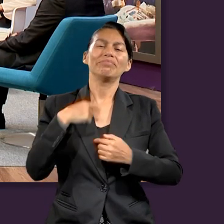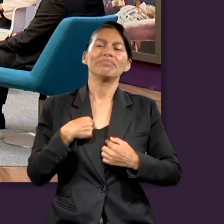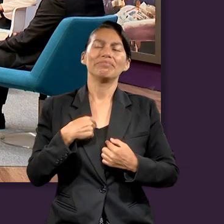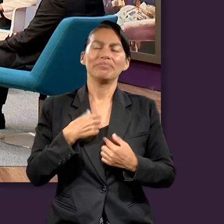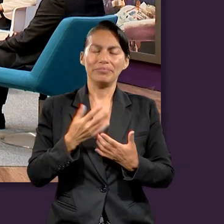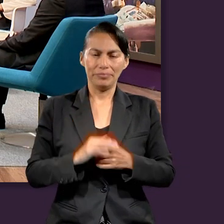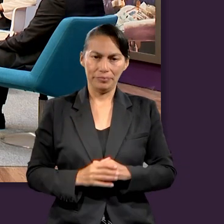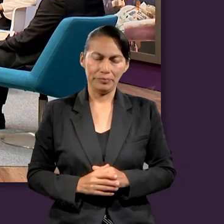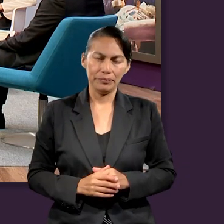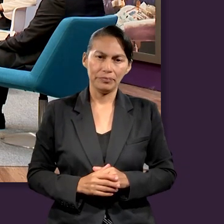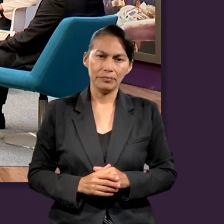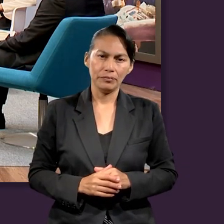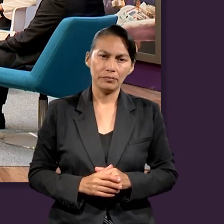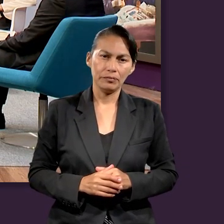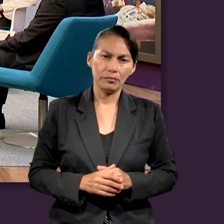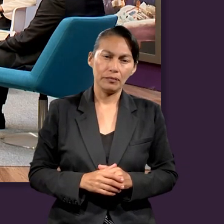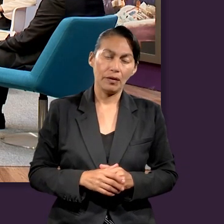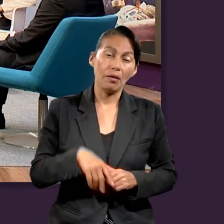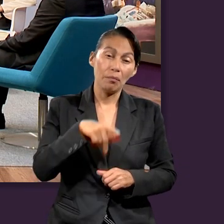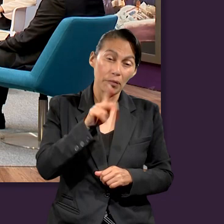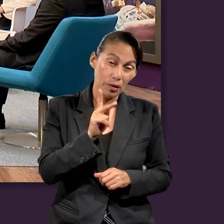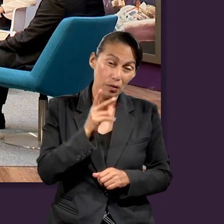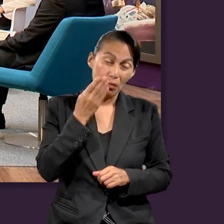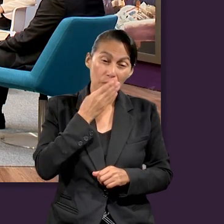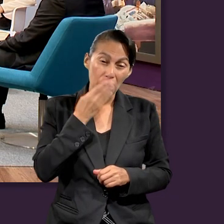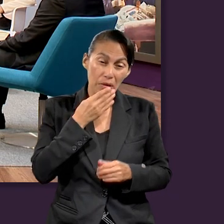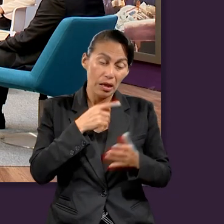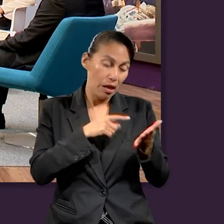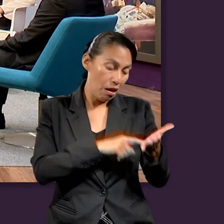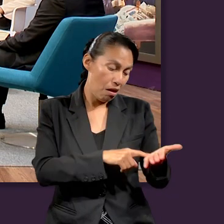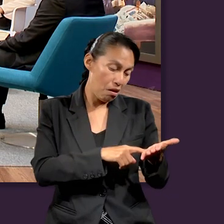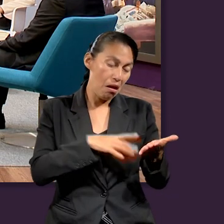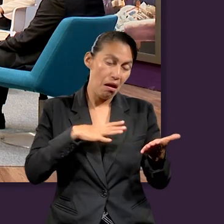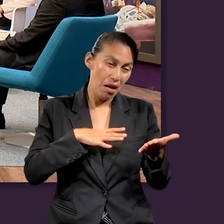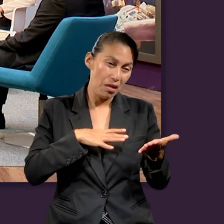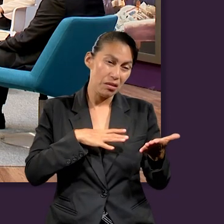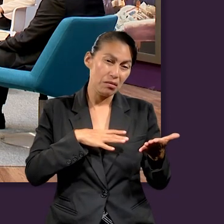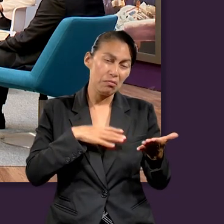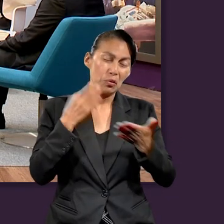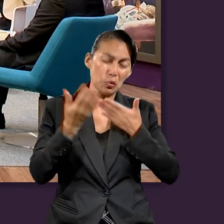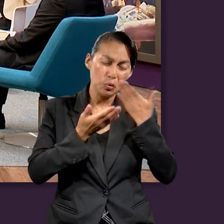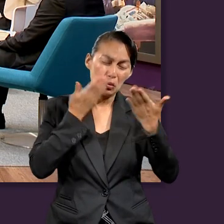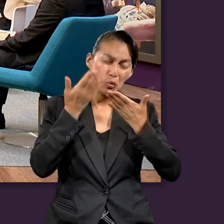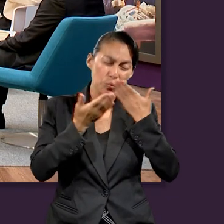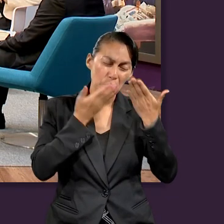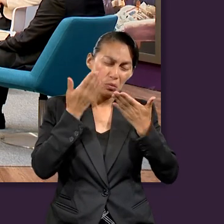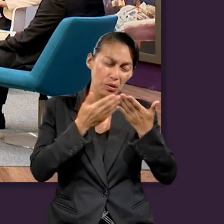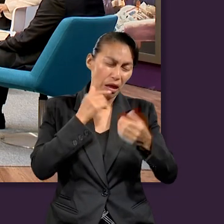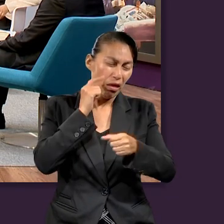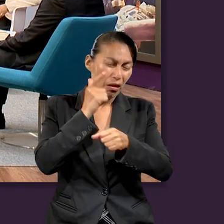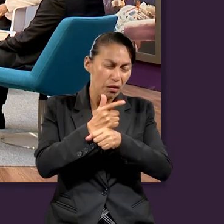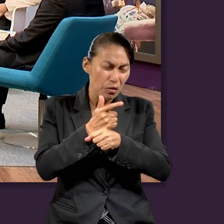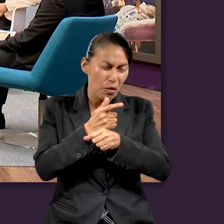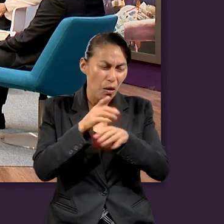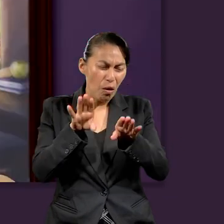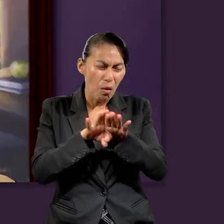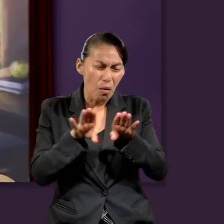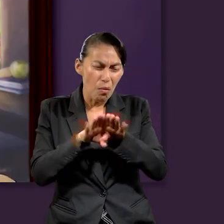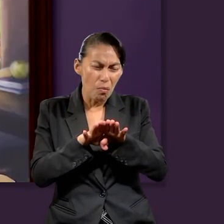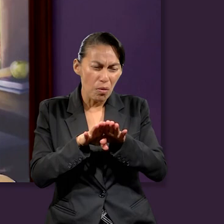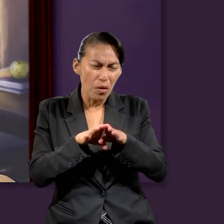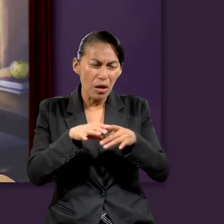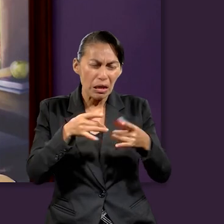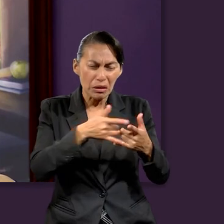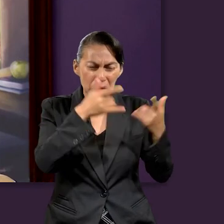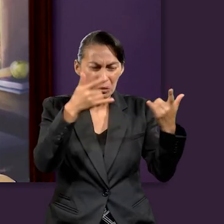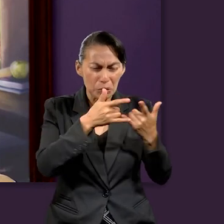Sin embargo, a lo largo del estudio y de la Biblia, cada elemento que nosotros vemos, cada